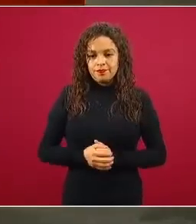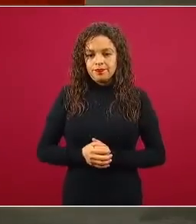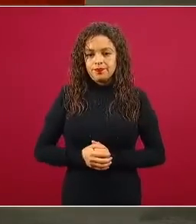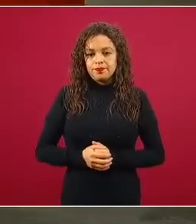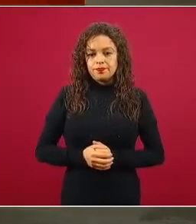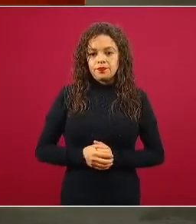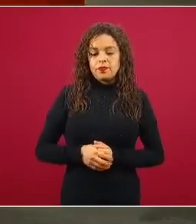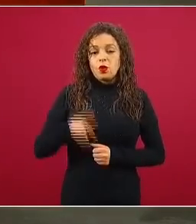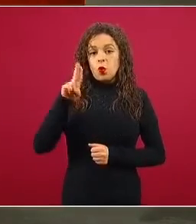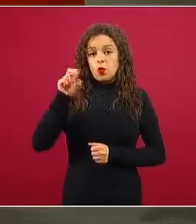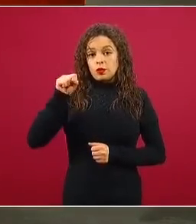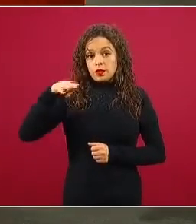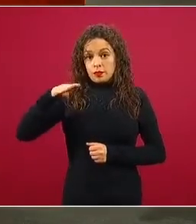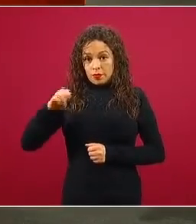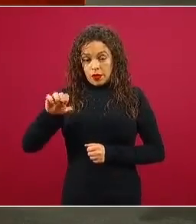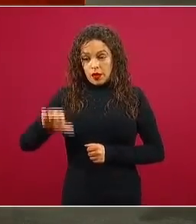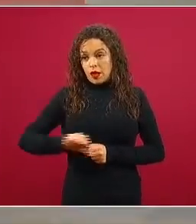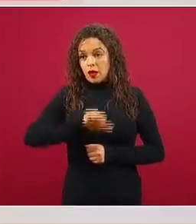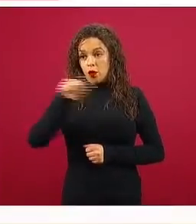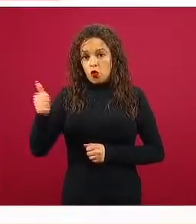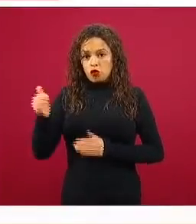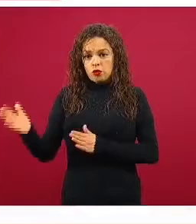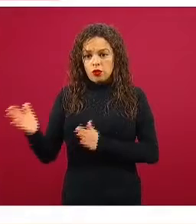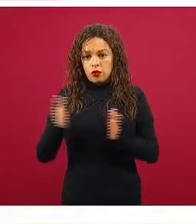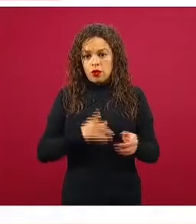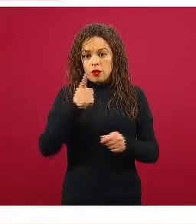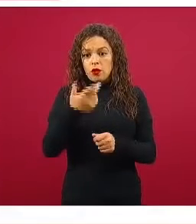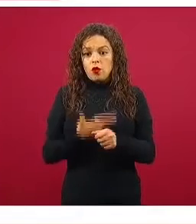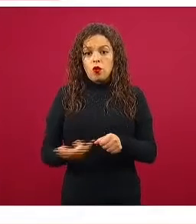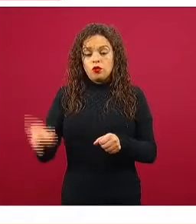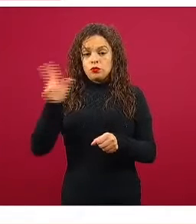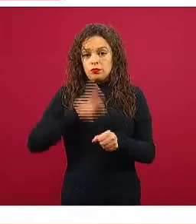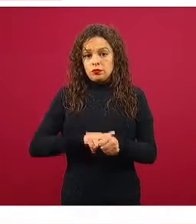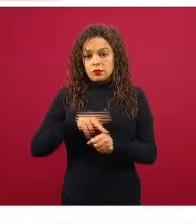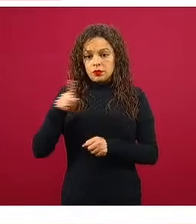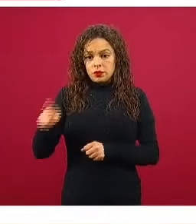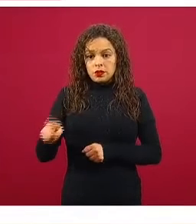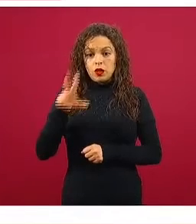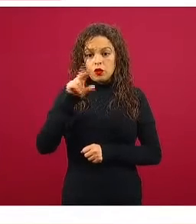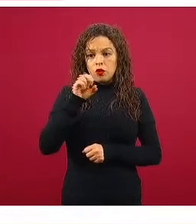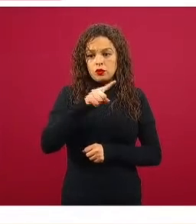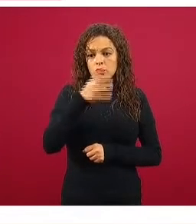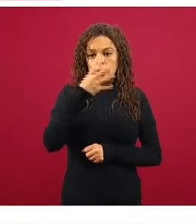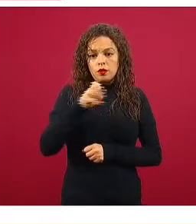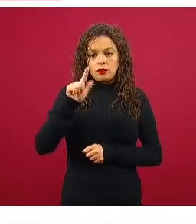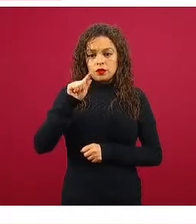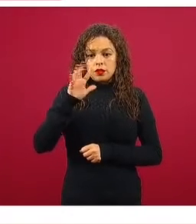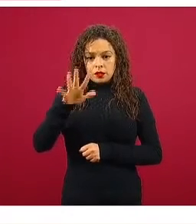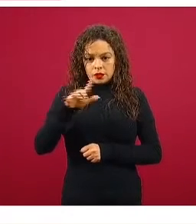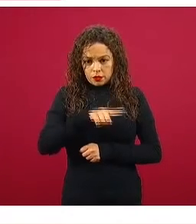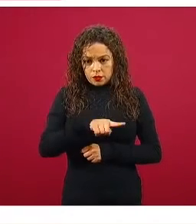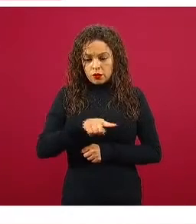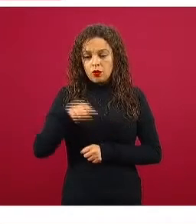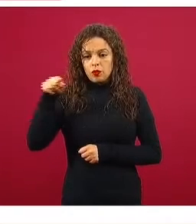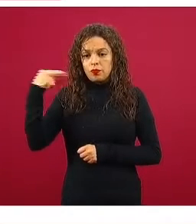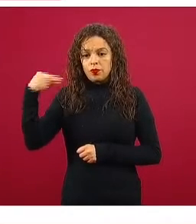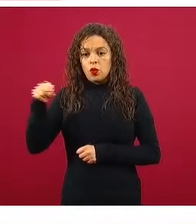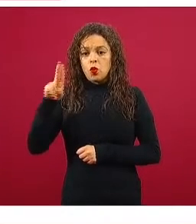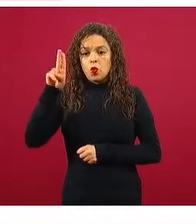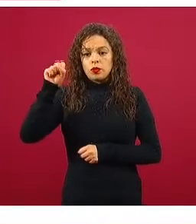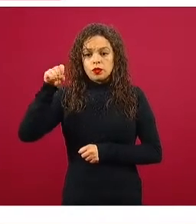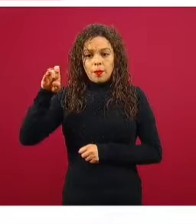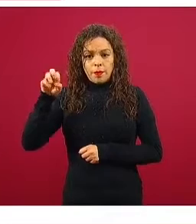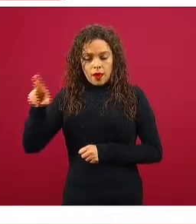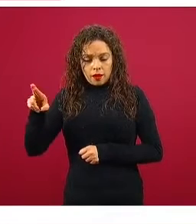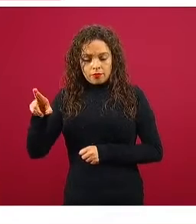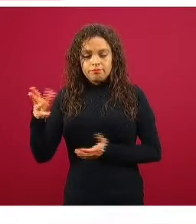unidades hospitalarias que no son estas 475 unidades USMER, también aplican